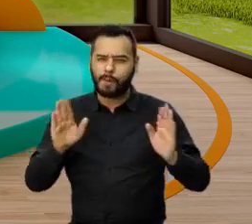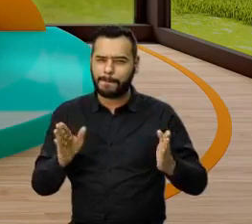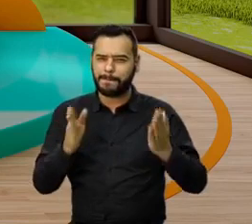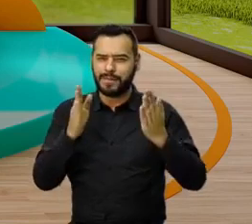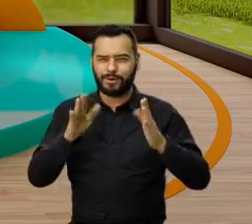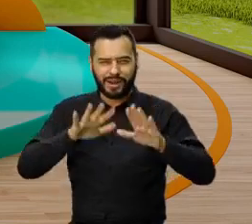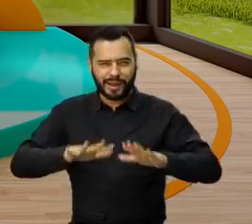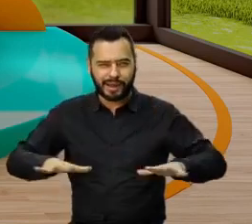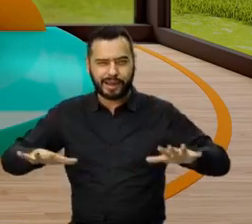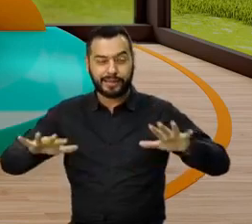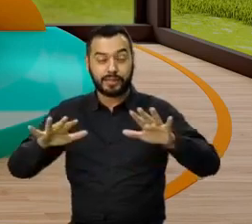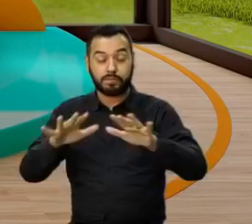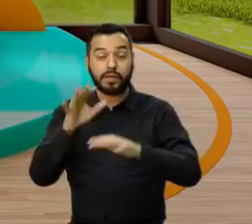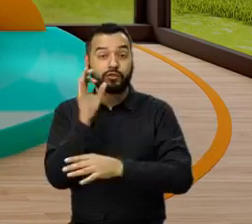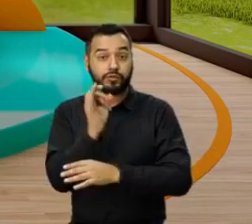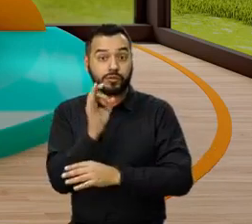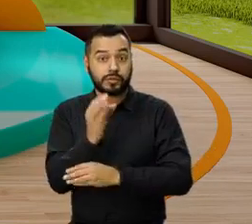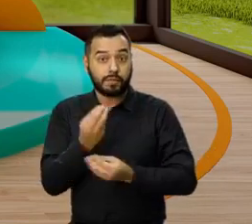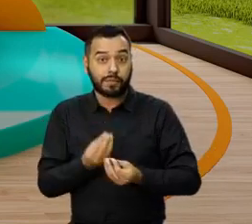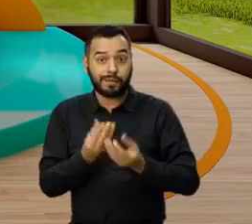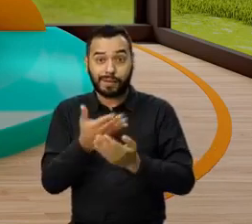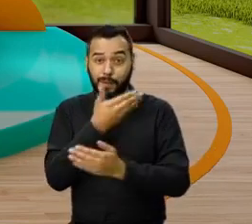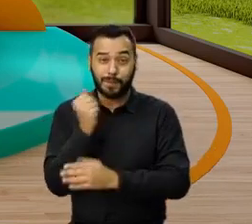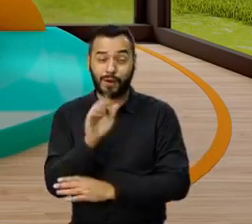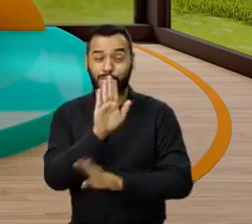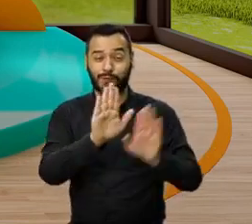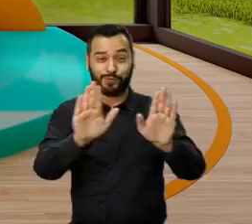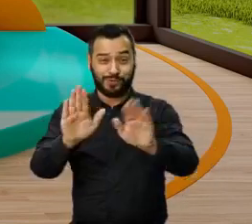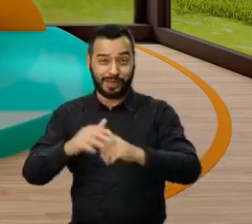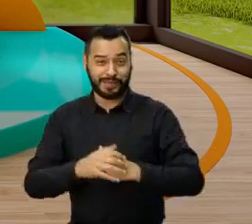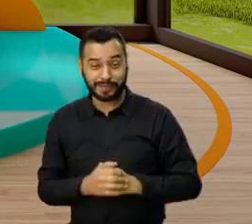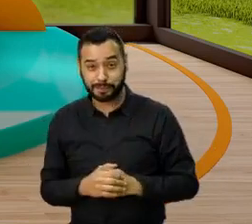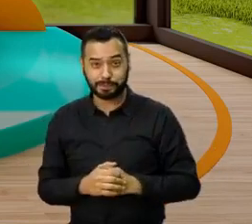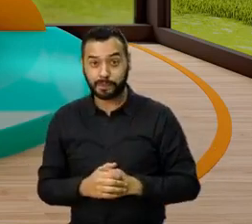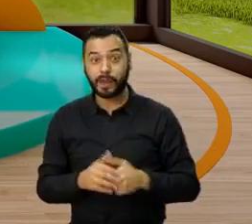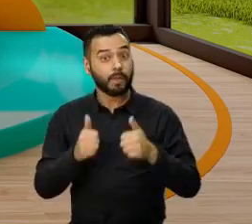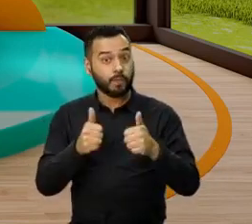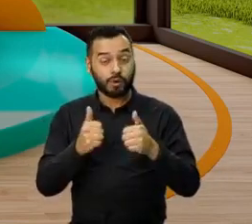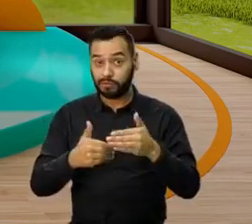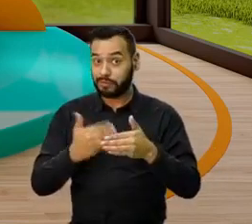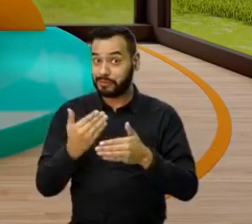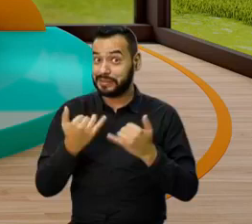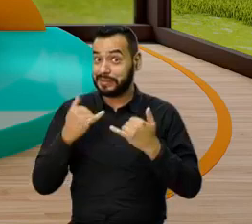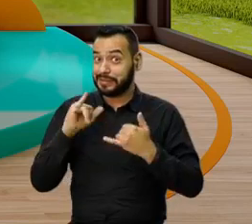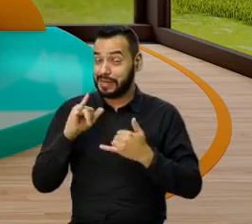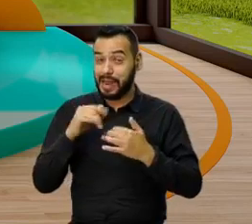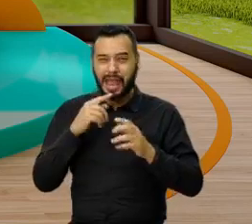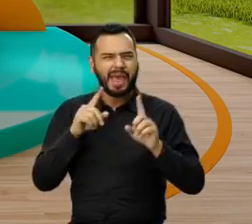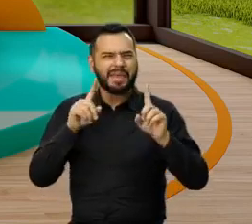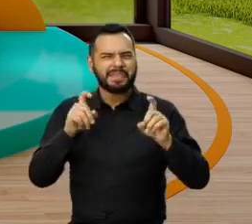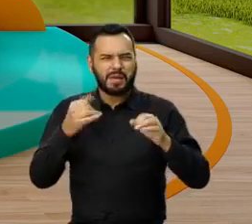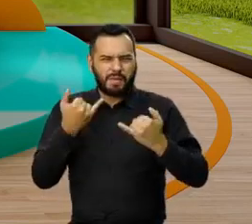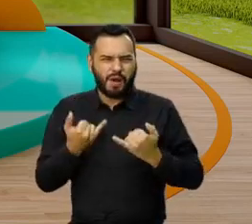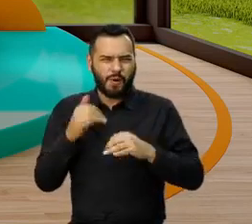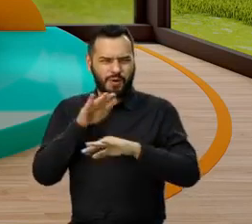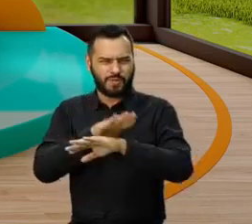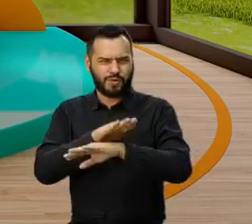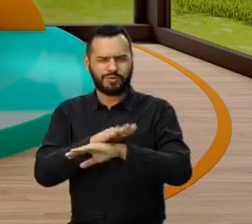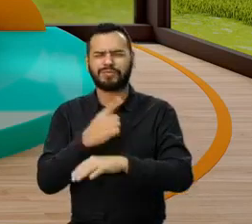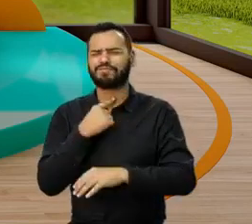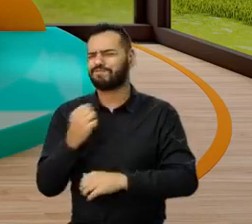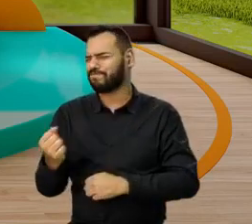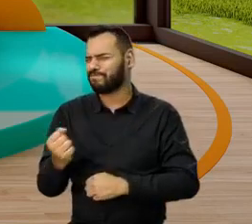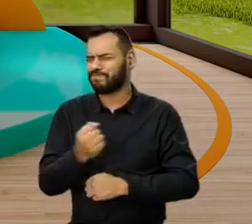este tipo de espacios y siempre entregarles lo mejor a todos ustedes bueno ahora sí ya para entrar en el tema de esta tarde que nos